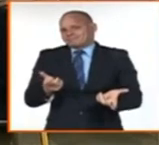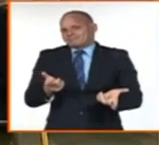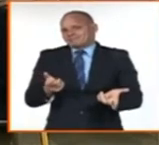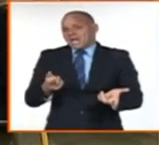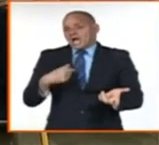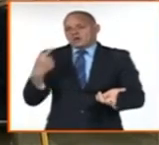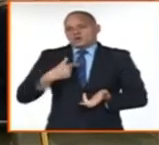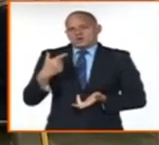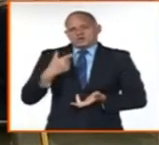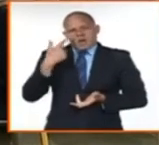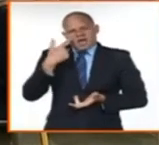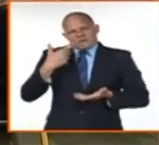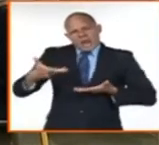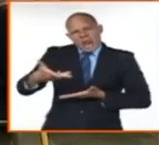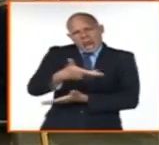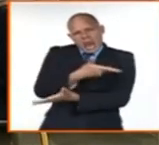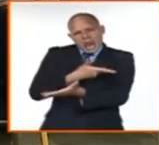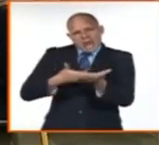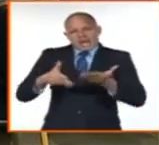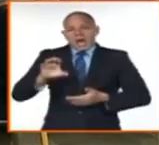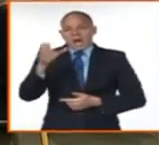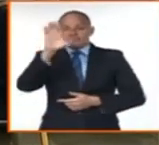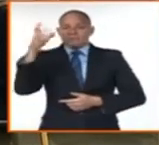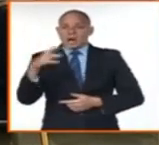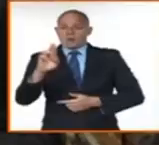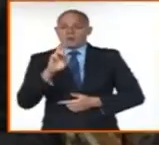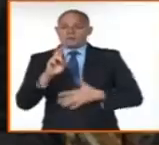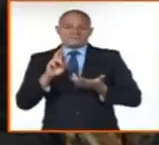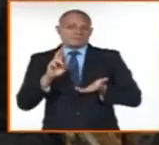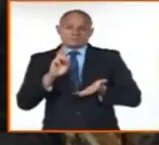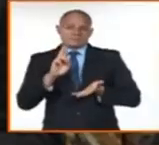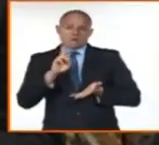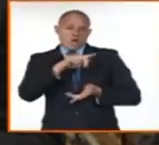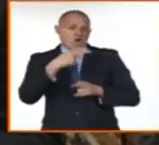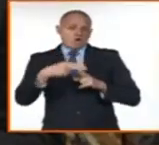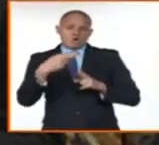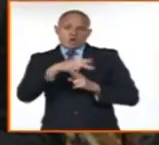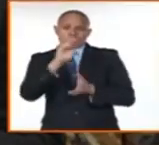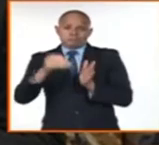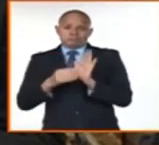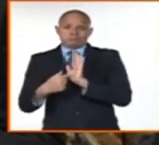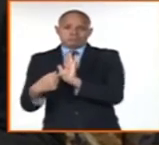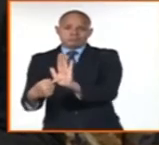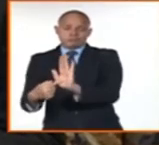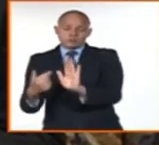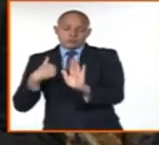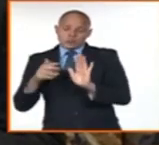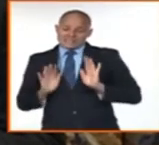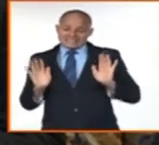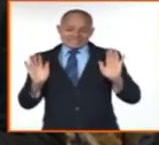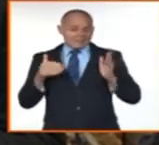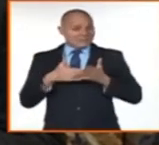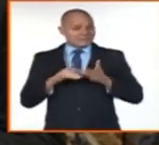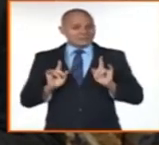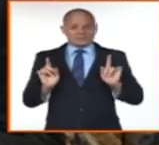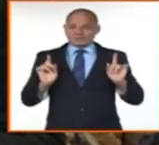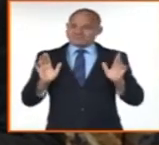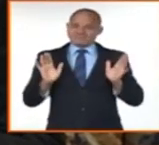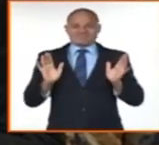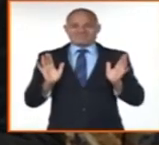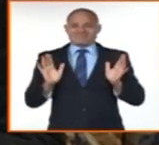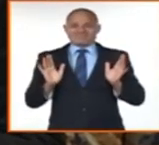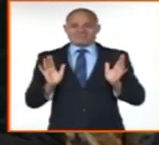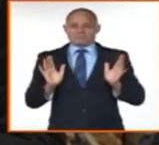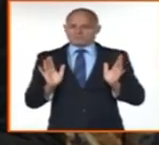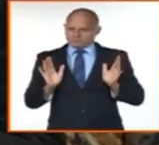en su campaña electoral que él cambiaría la política hacia Cuba de Trump, que era una política errada, y regresaría a la época Obama. Eso